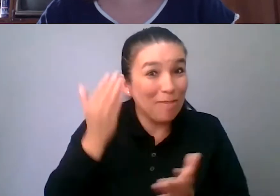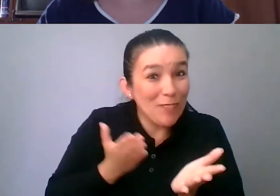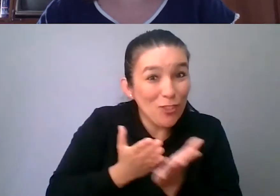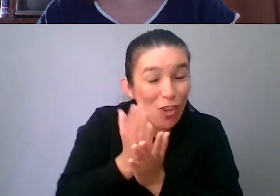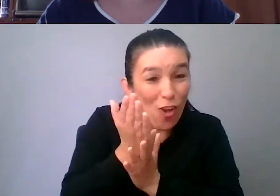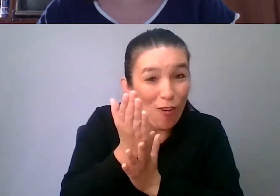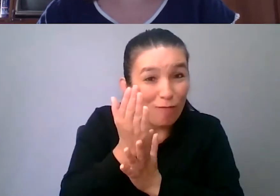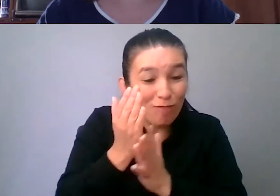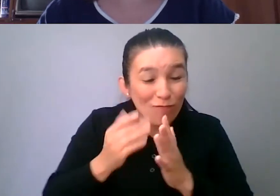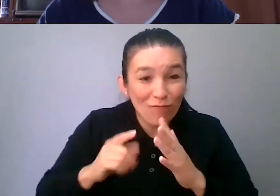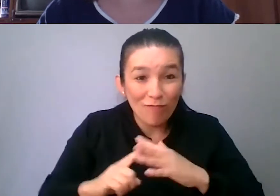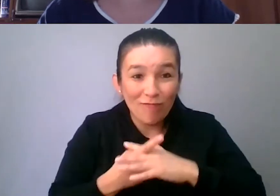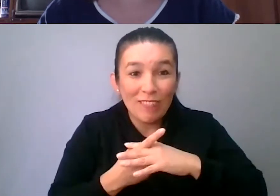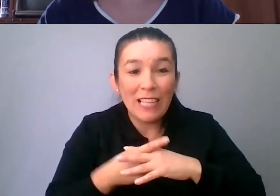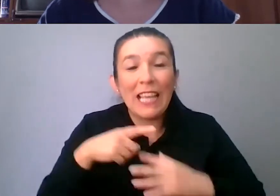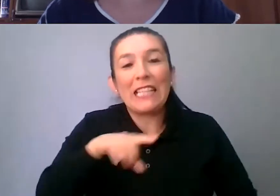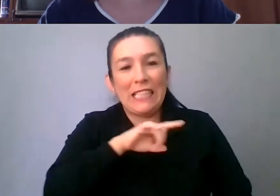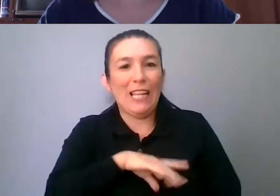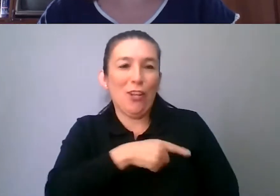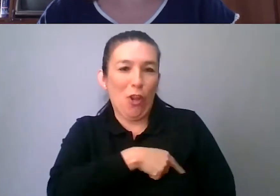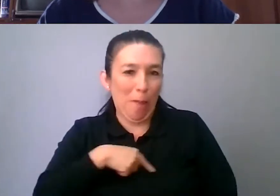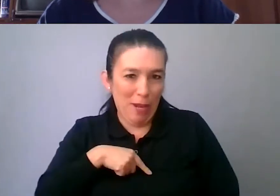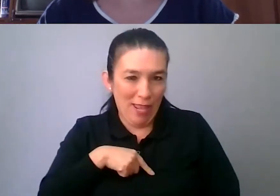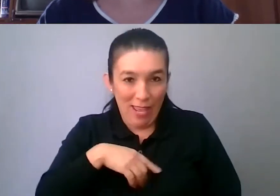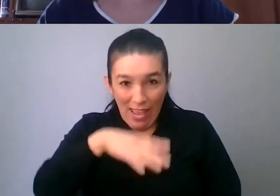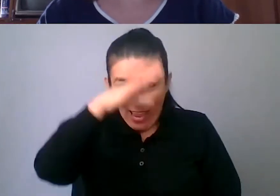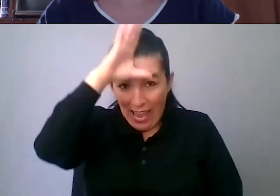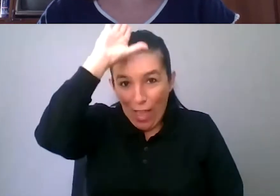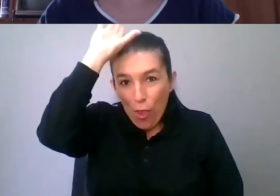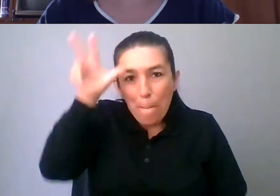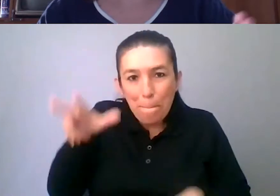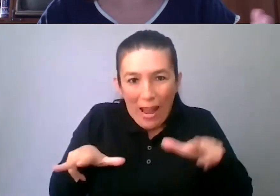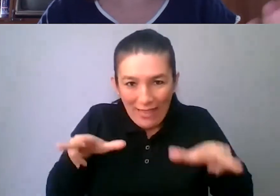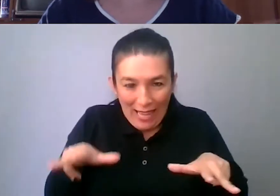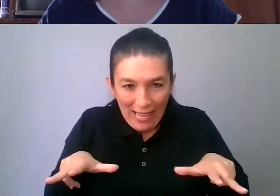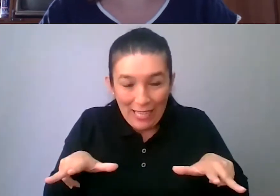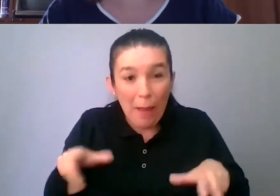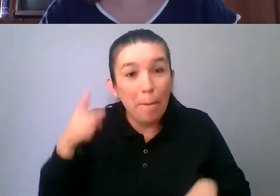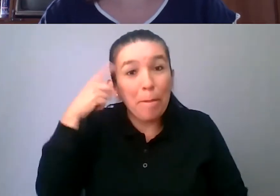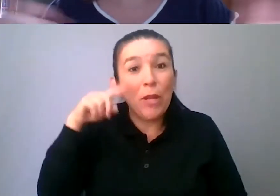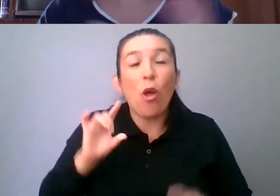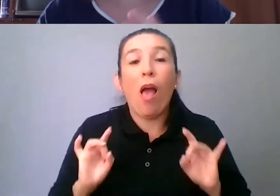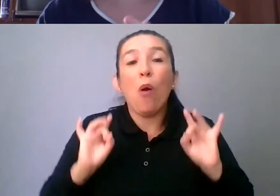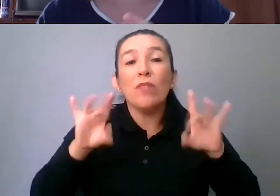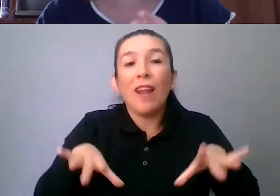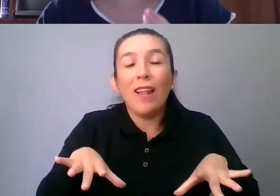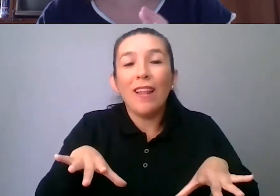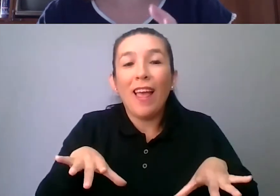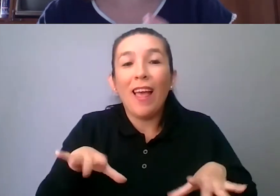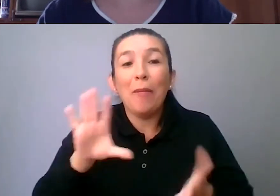en Chile, por lo general, es la pata de gallo, pero en Australia es la pata